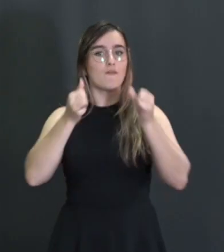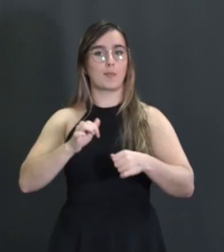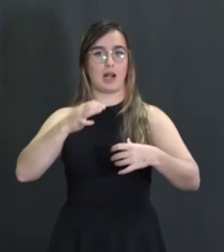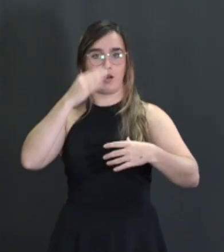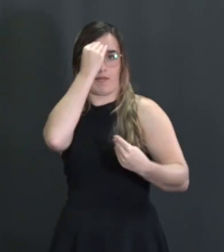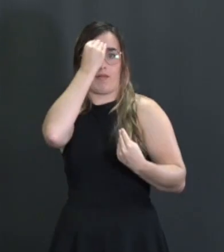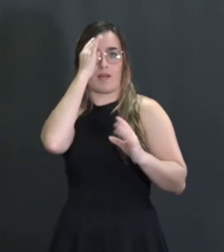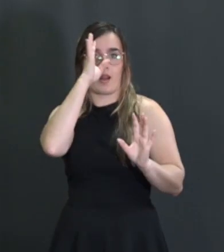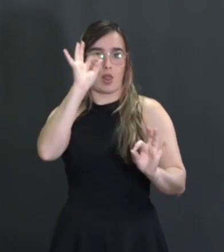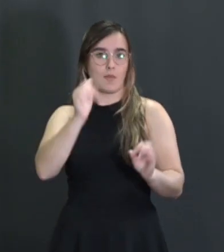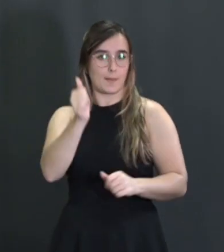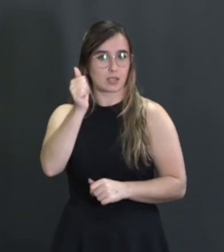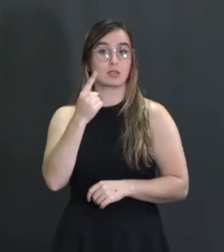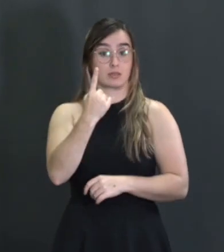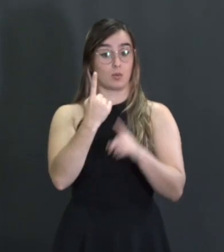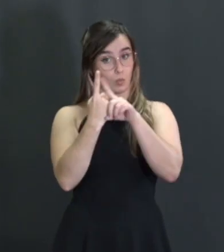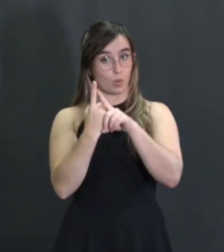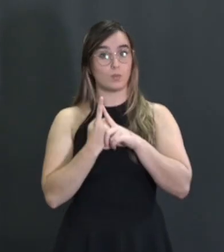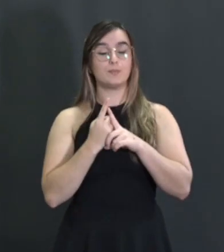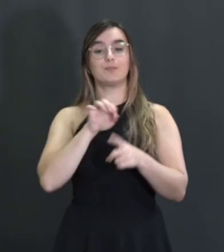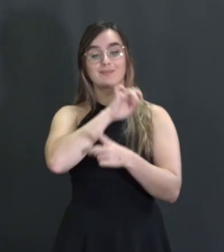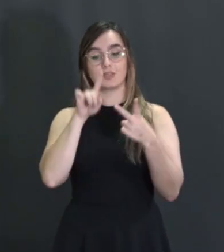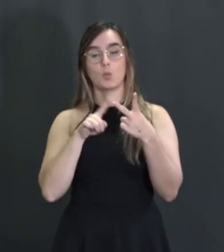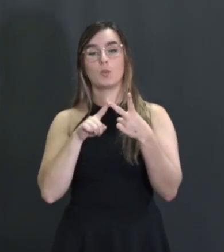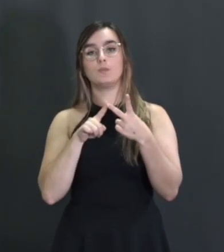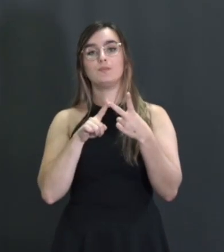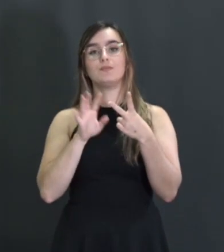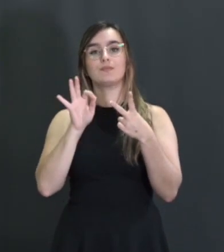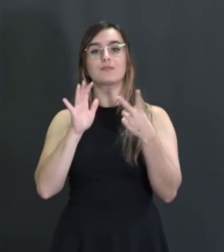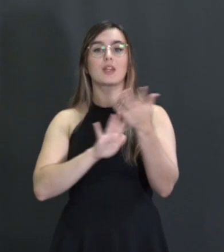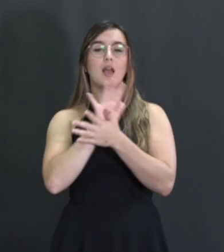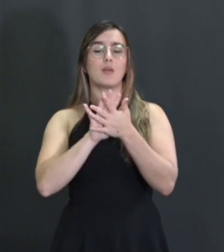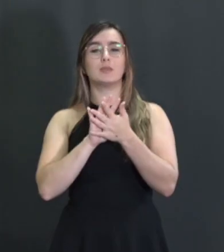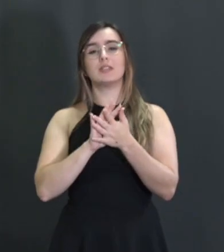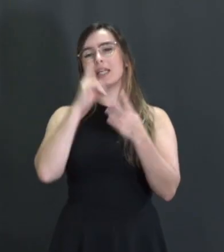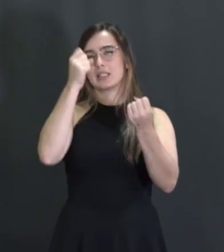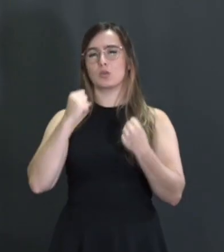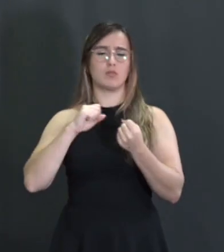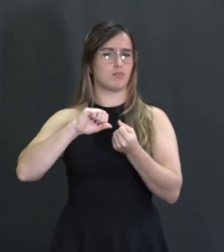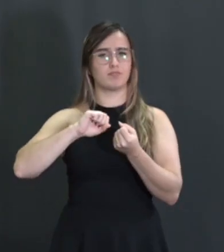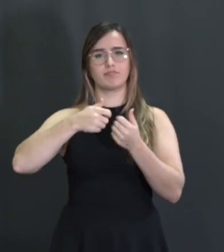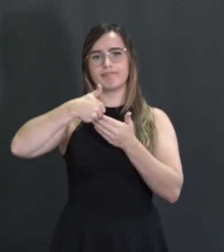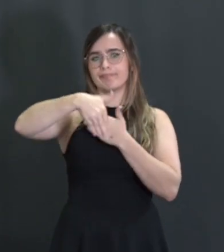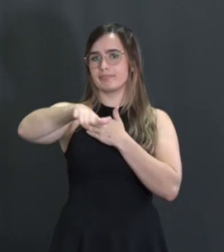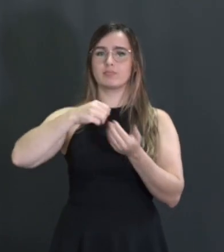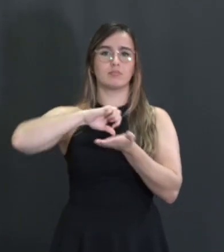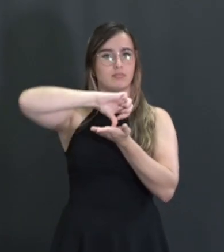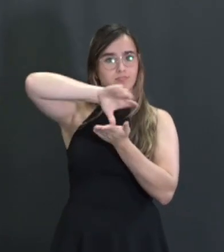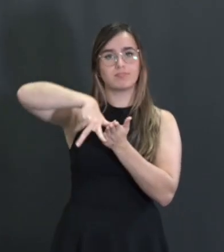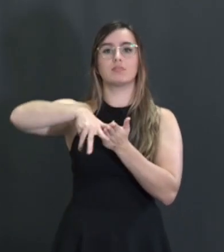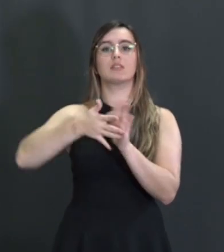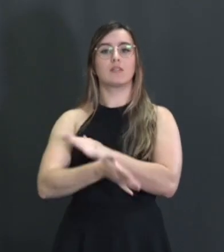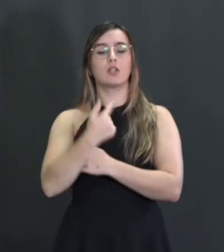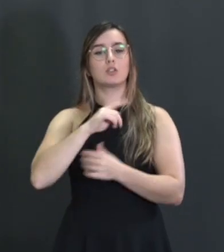uno muy importante. El segundo es que cuando hablamos de desinstitucionalización no estamos hablando de destruir